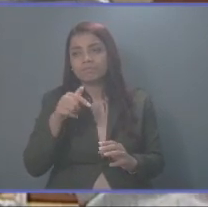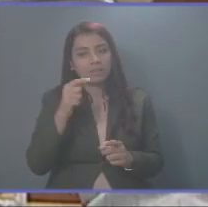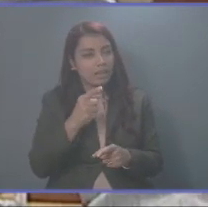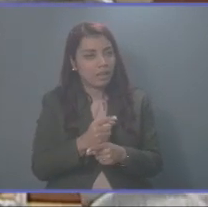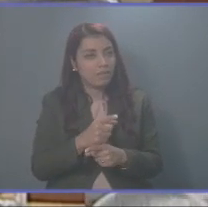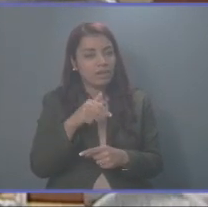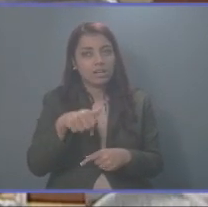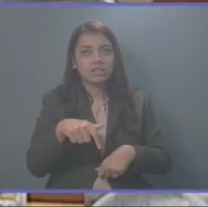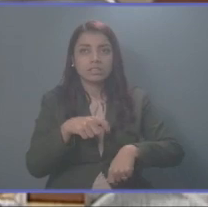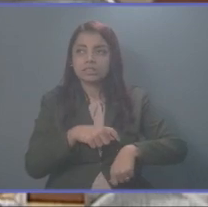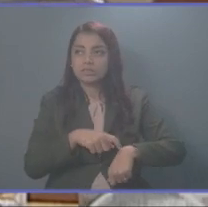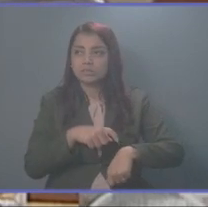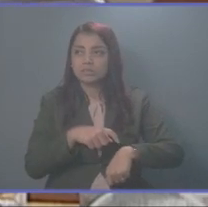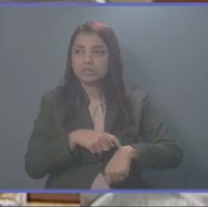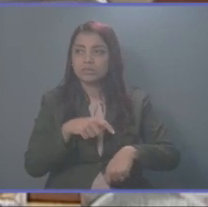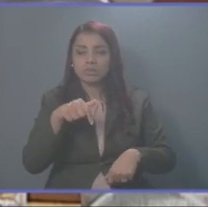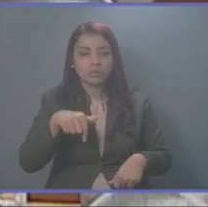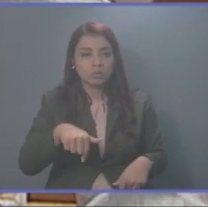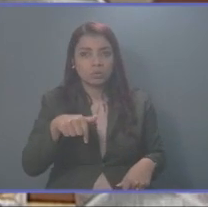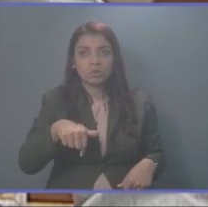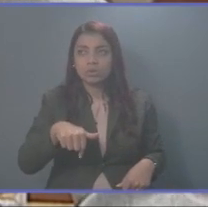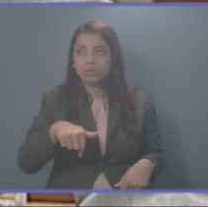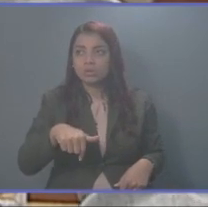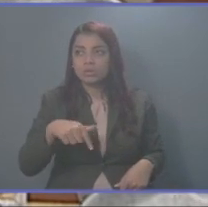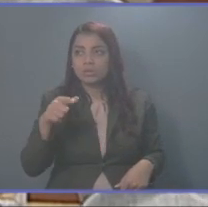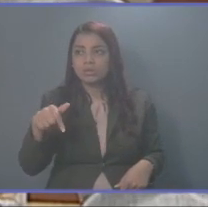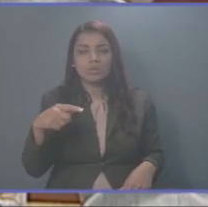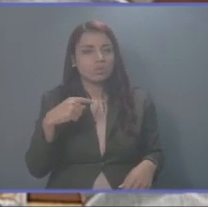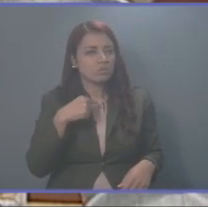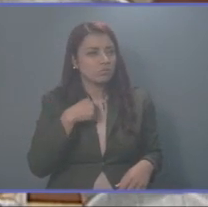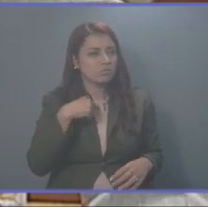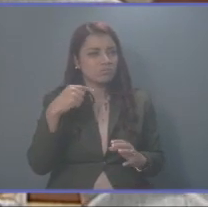Justamente en este momento estoy recibiendo un agravio